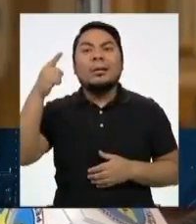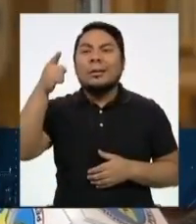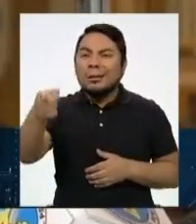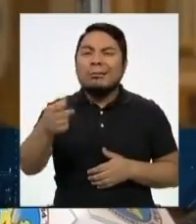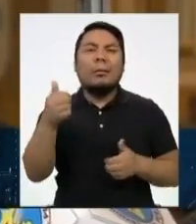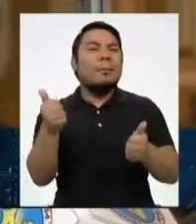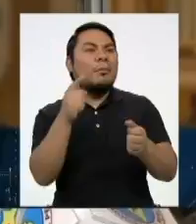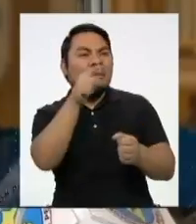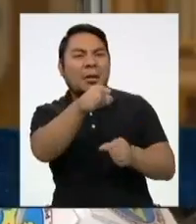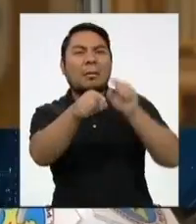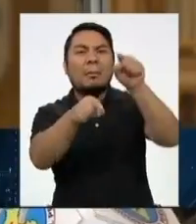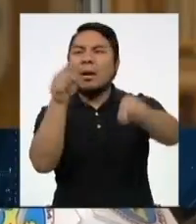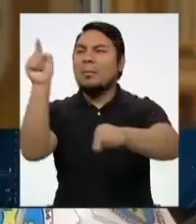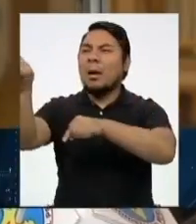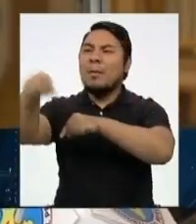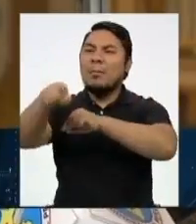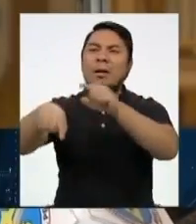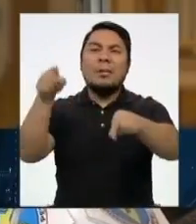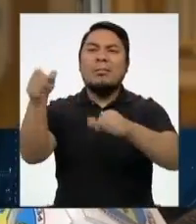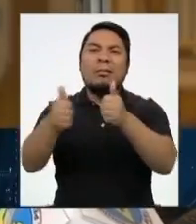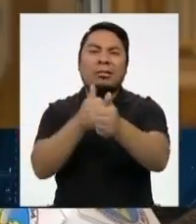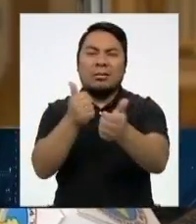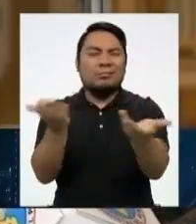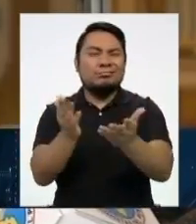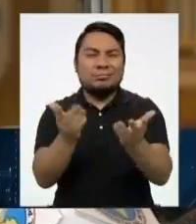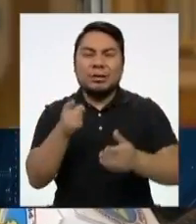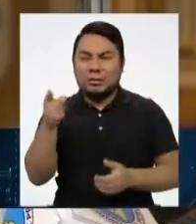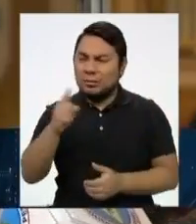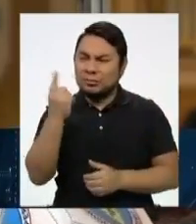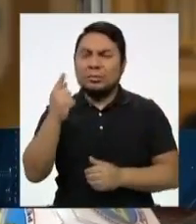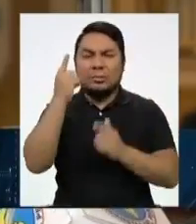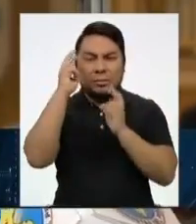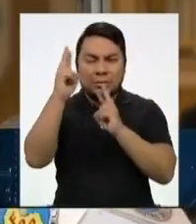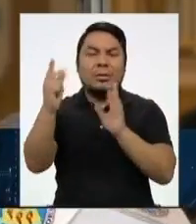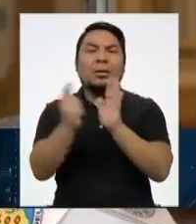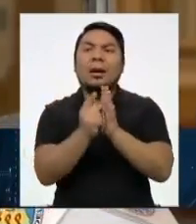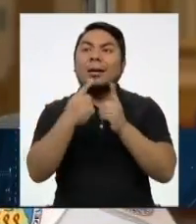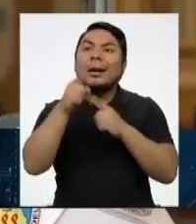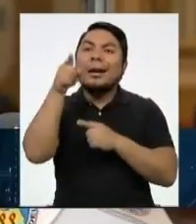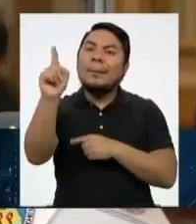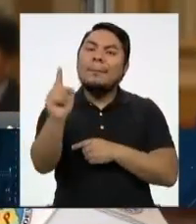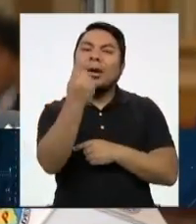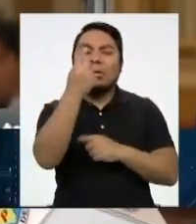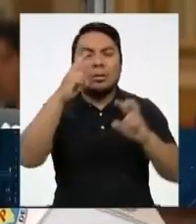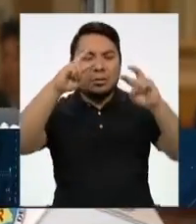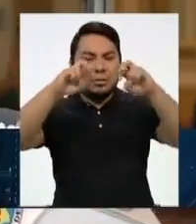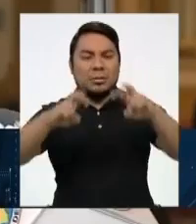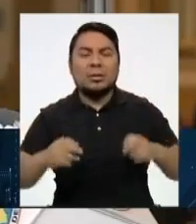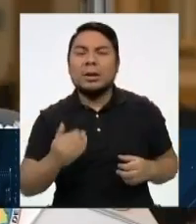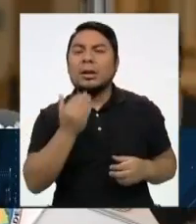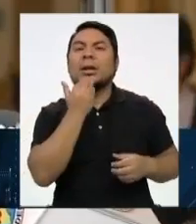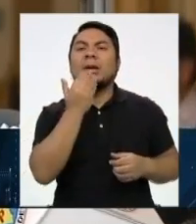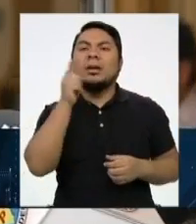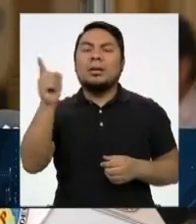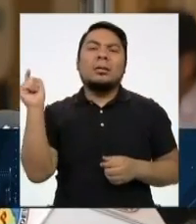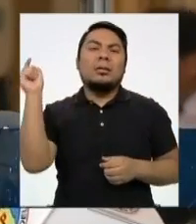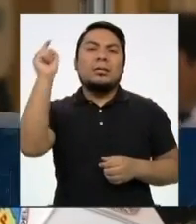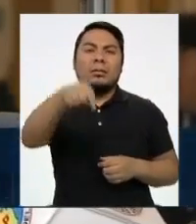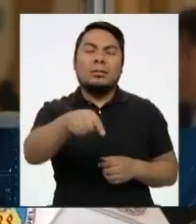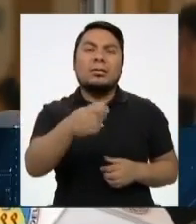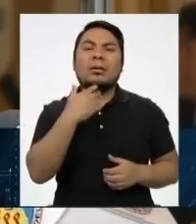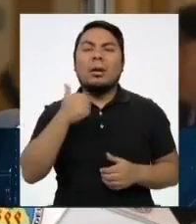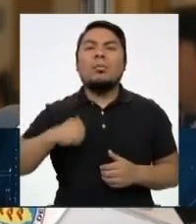persiguiendo a parlamentarios que lo único que hacemos es cumplir con la ley, no están investigando a aquellos que se estén presentando a las